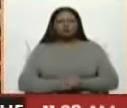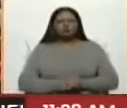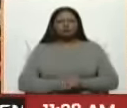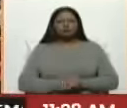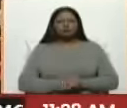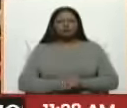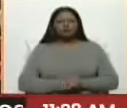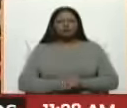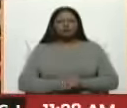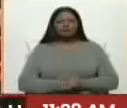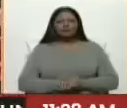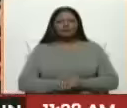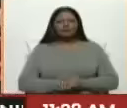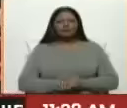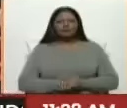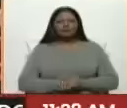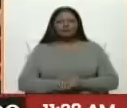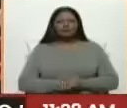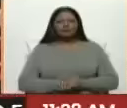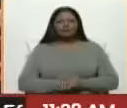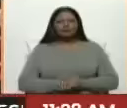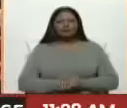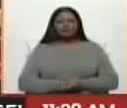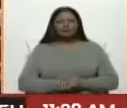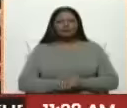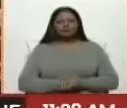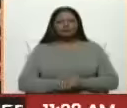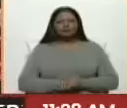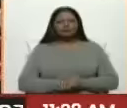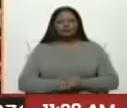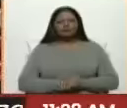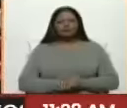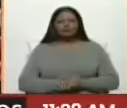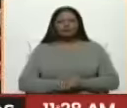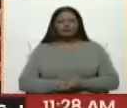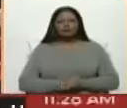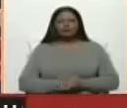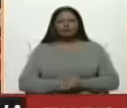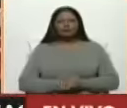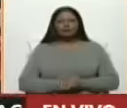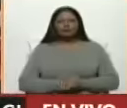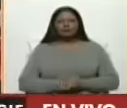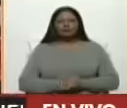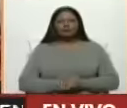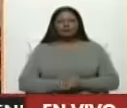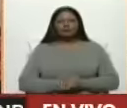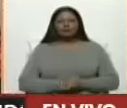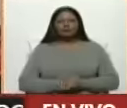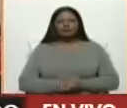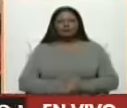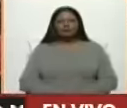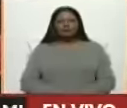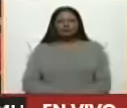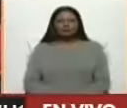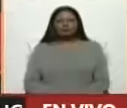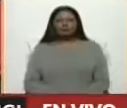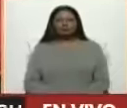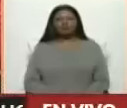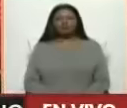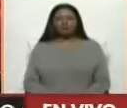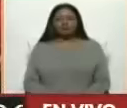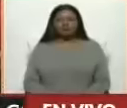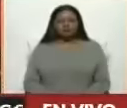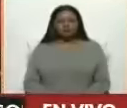Aquí estamos, los hijos de Bolívar, los hijos de Guaypaipuro. Suena la gana,